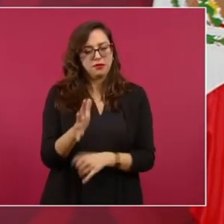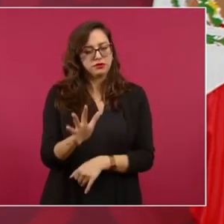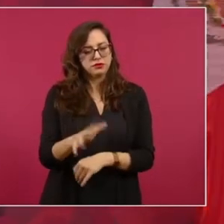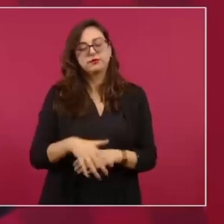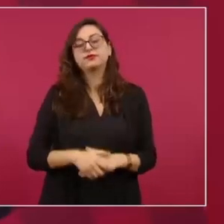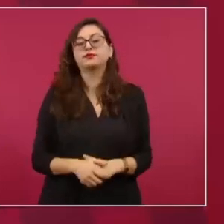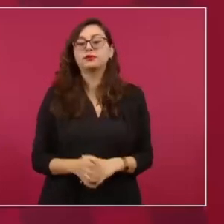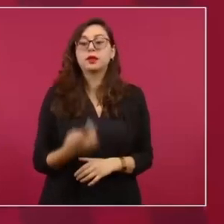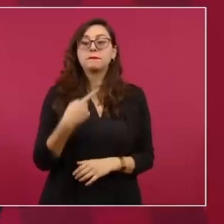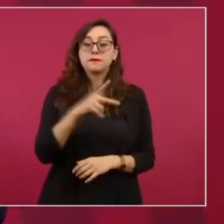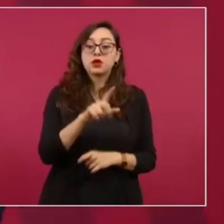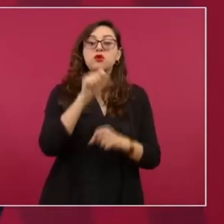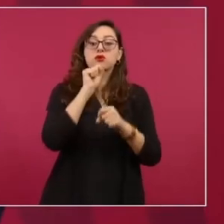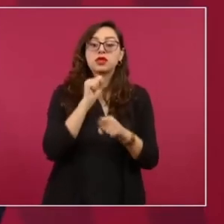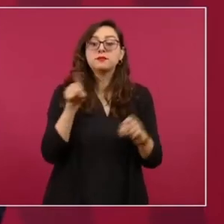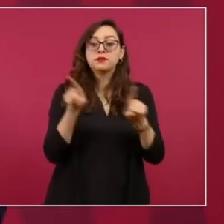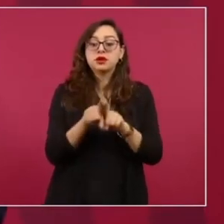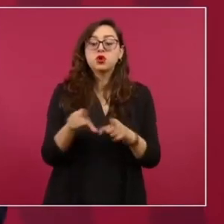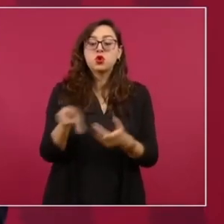equipos